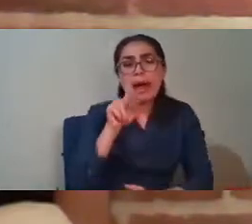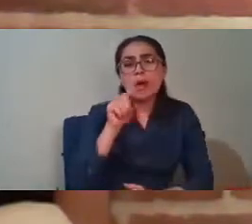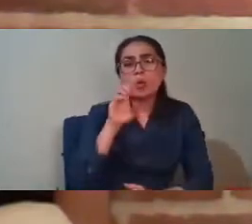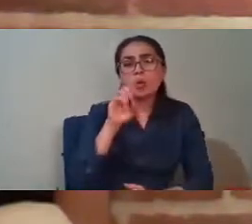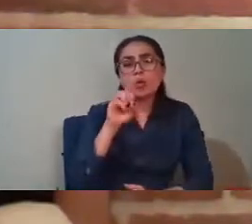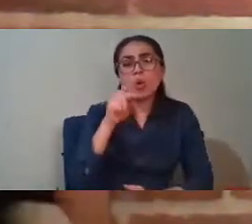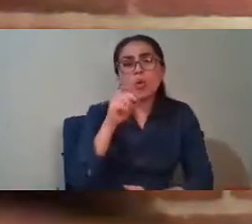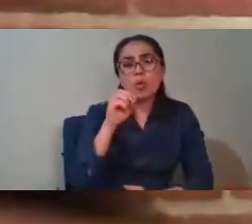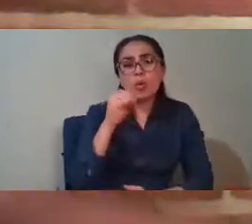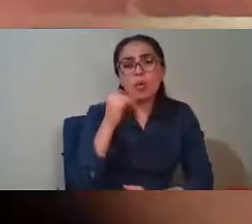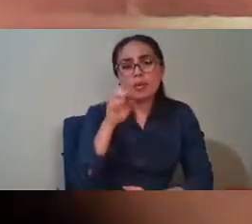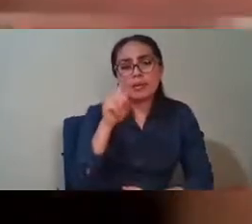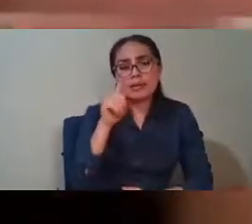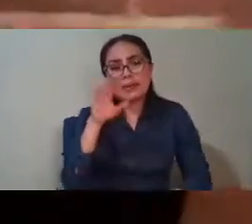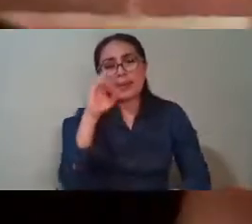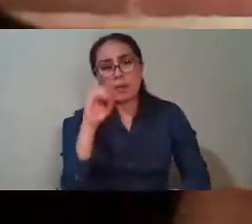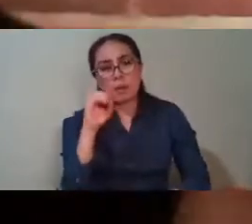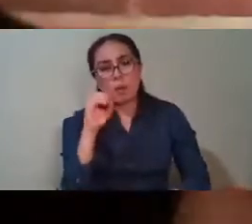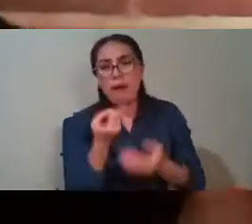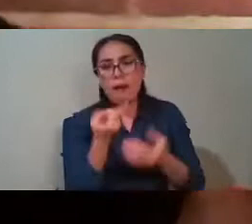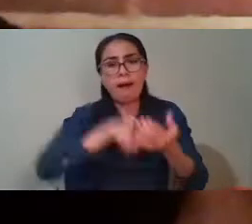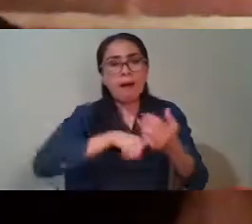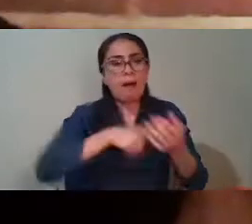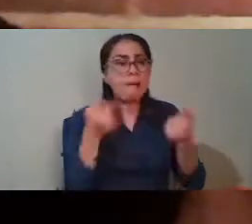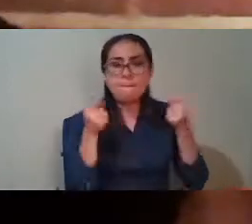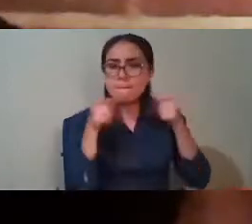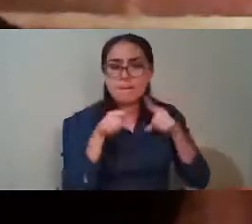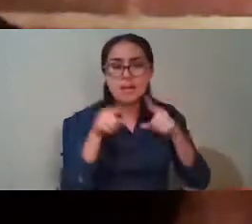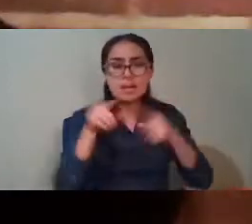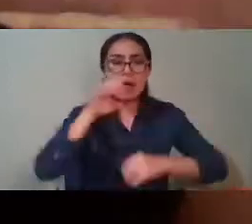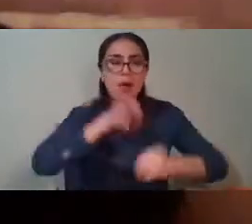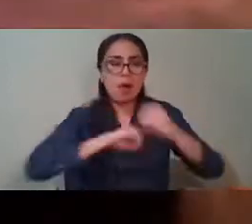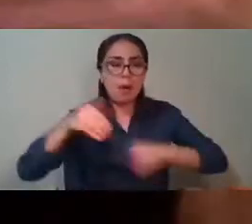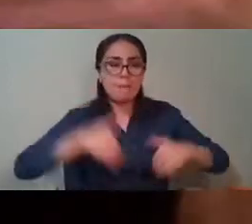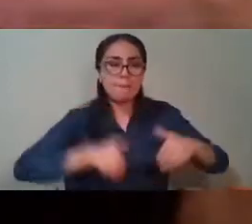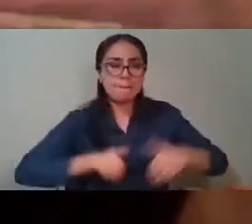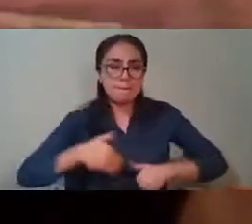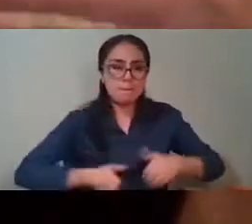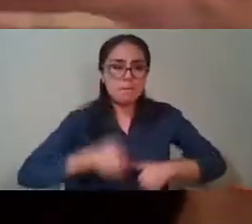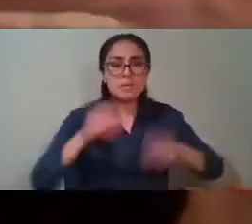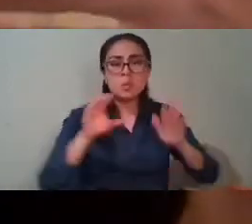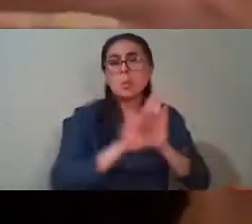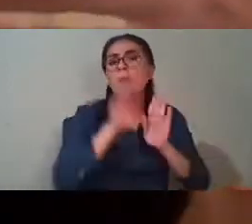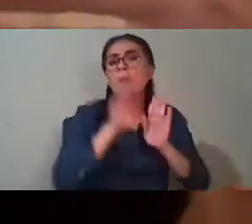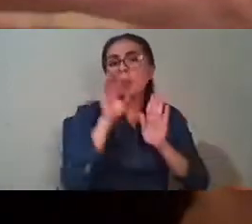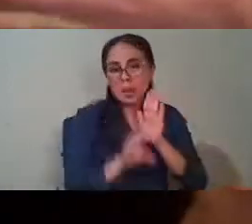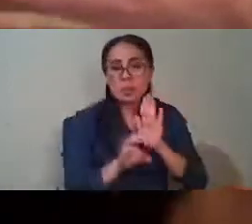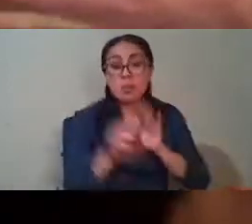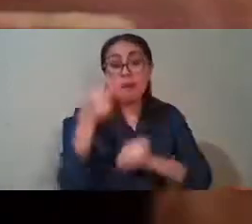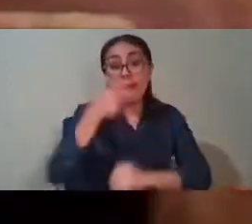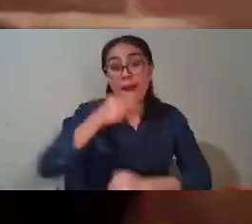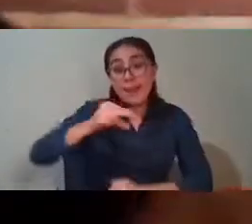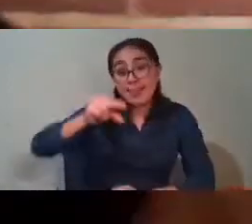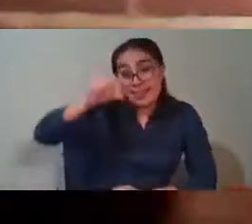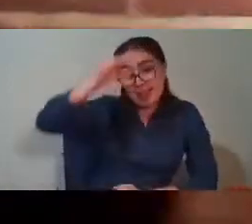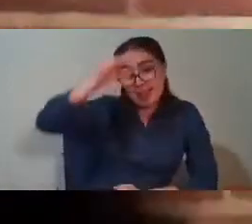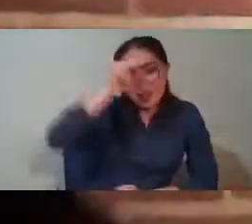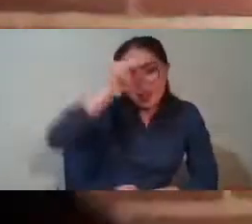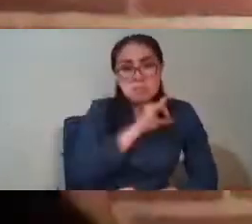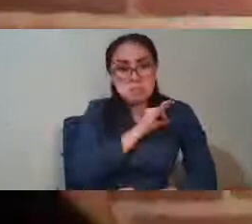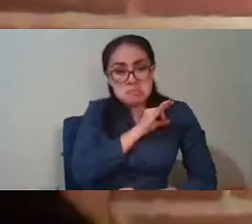se cree dentro de sí misma. Hasta tal punto es poderoso el acto de inteligencia mimética